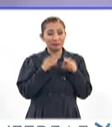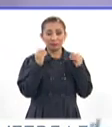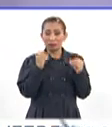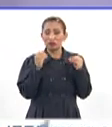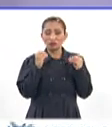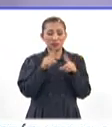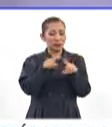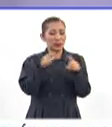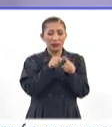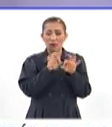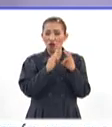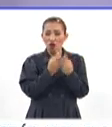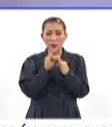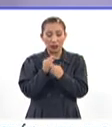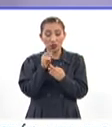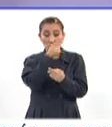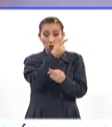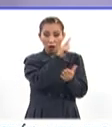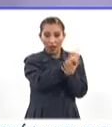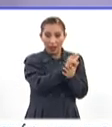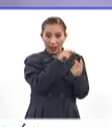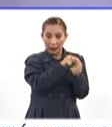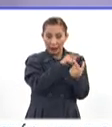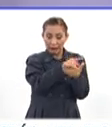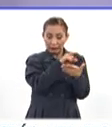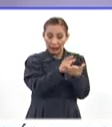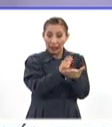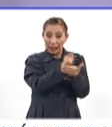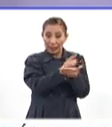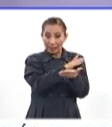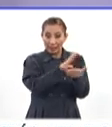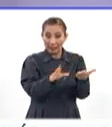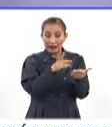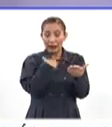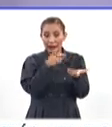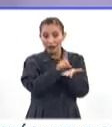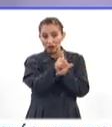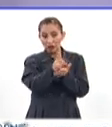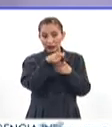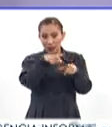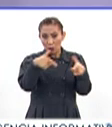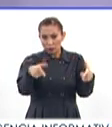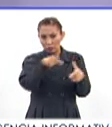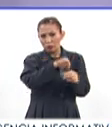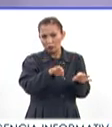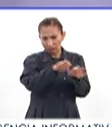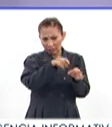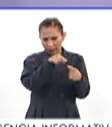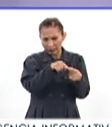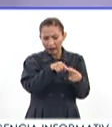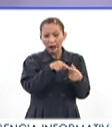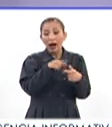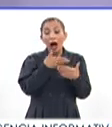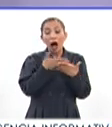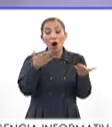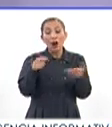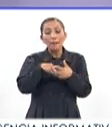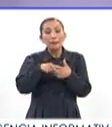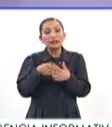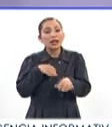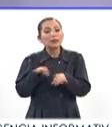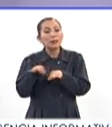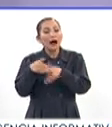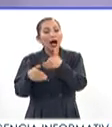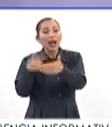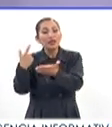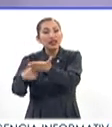muchos caminos, ¿no? Por un lado, la legislación, ya el marco que nos da la Ley General de Derechos Lingüísticos es importante. Ahora hay que empezar a operarlo a través